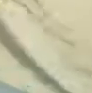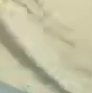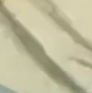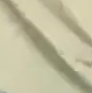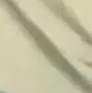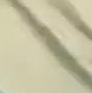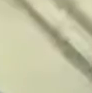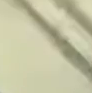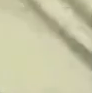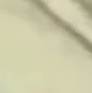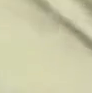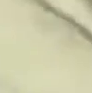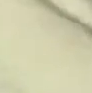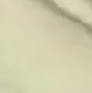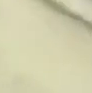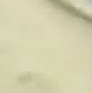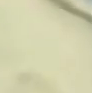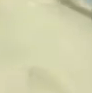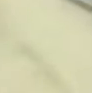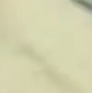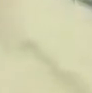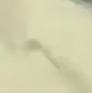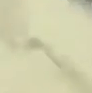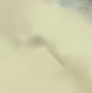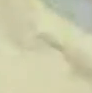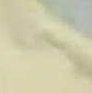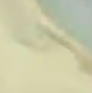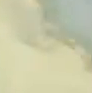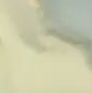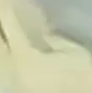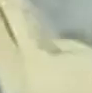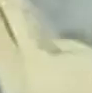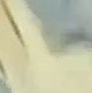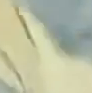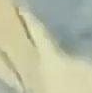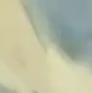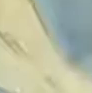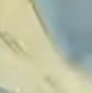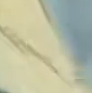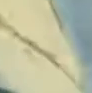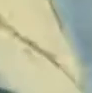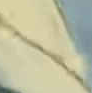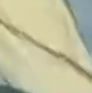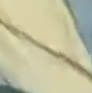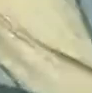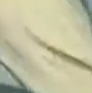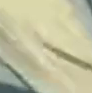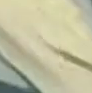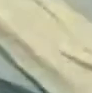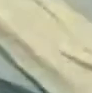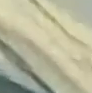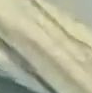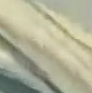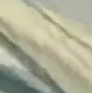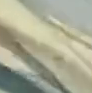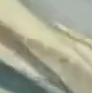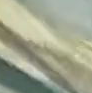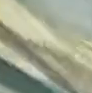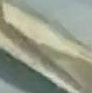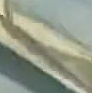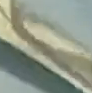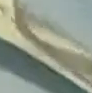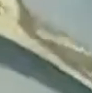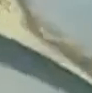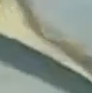Y el S82, Canal 7, la Televisión Pública, junto a todas las emisoras que integran la Cadena Nacional de Radio y